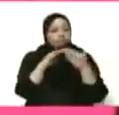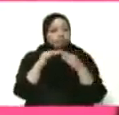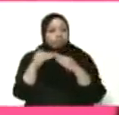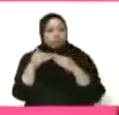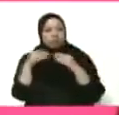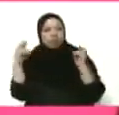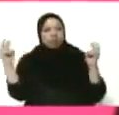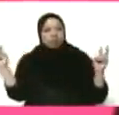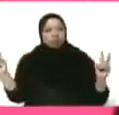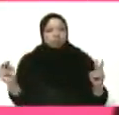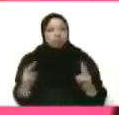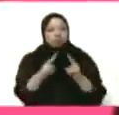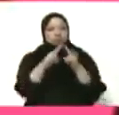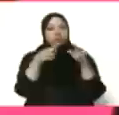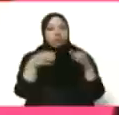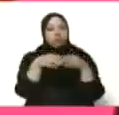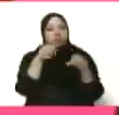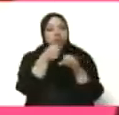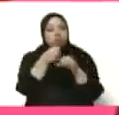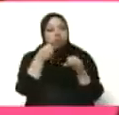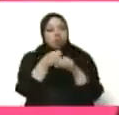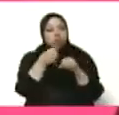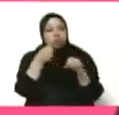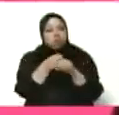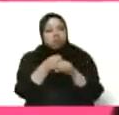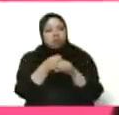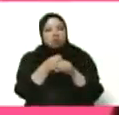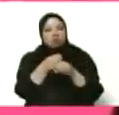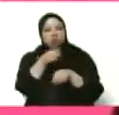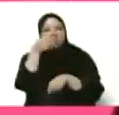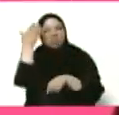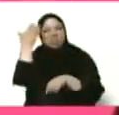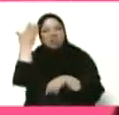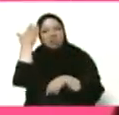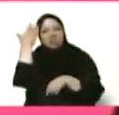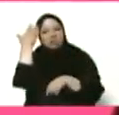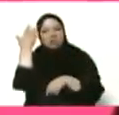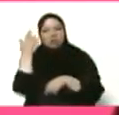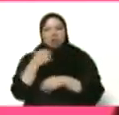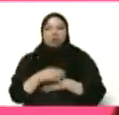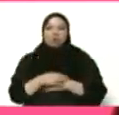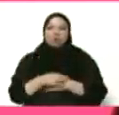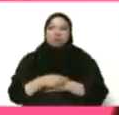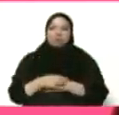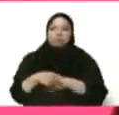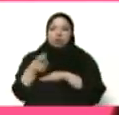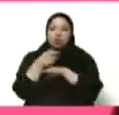Reunirse con un equipo de trabajo. Ya ellos tienen una ventaja, tienen un Estado Mayor.